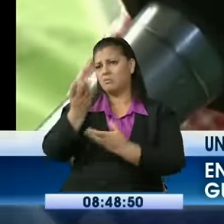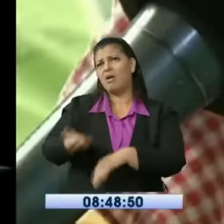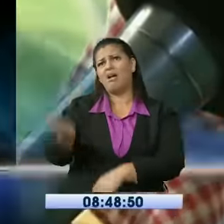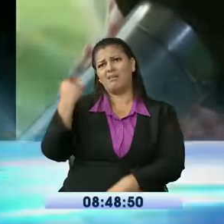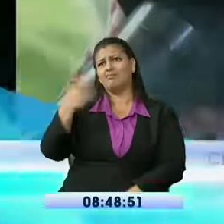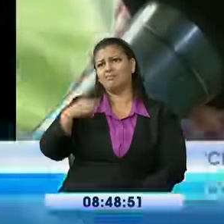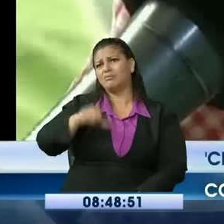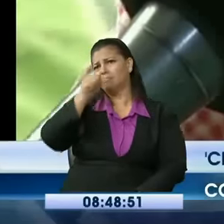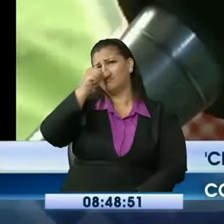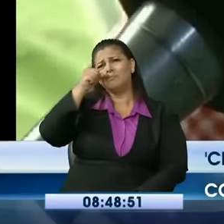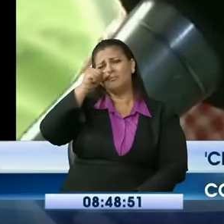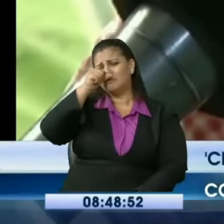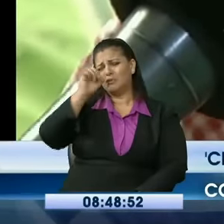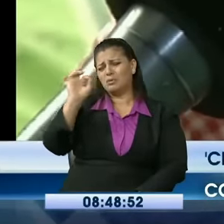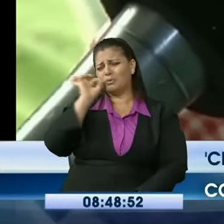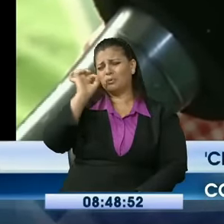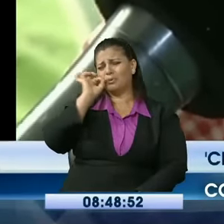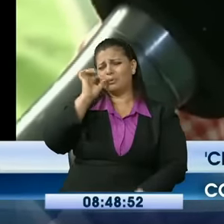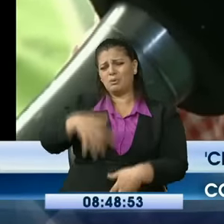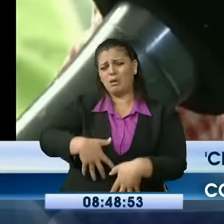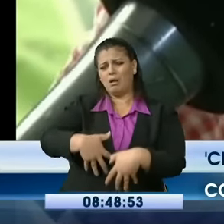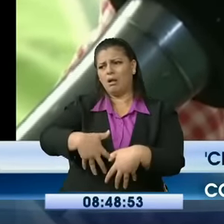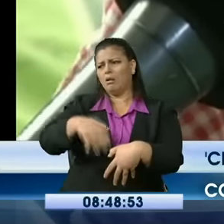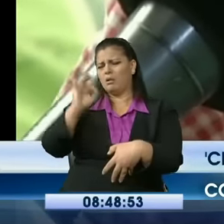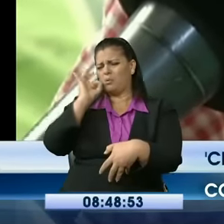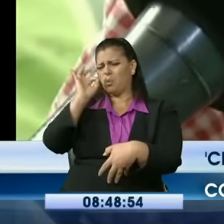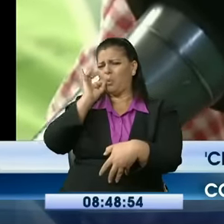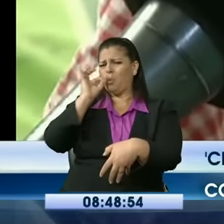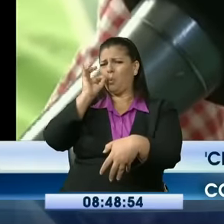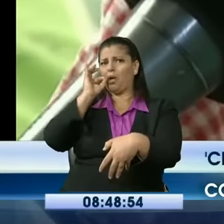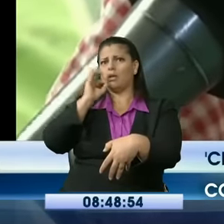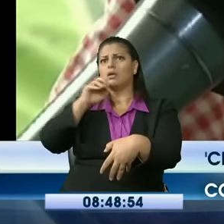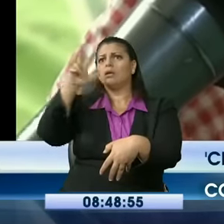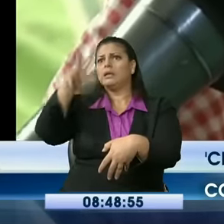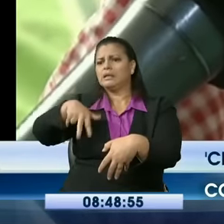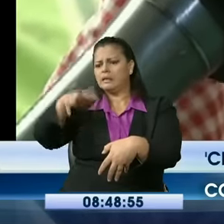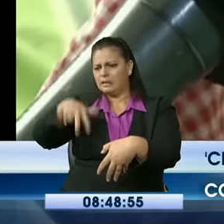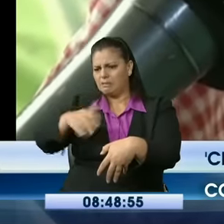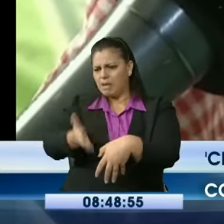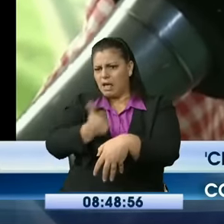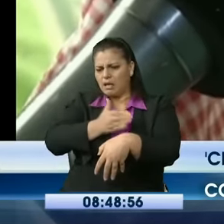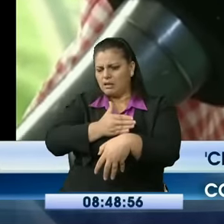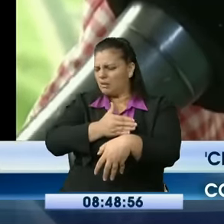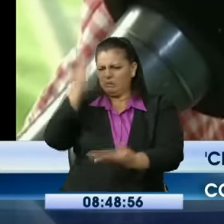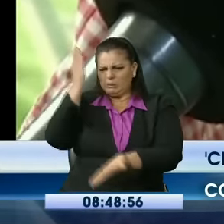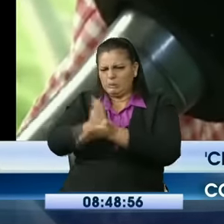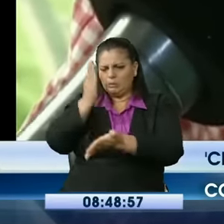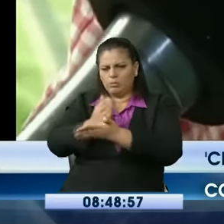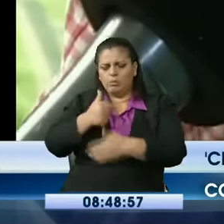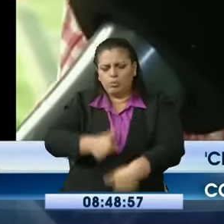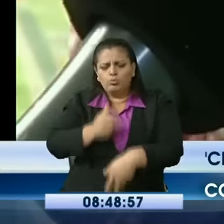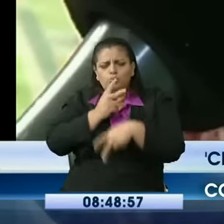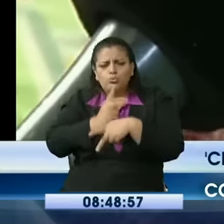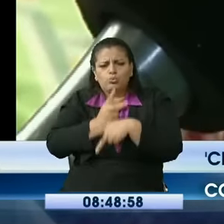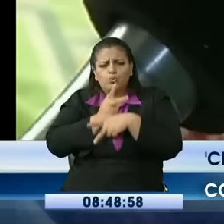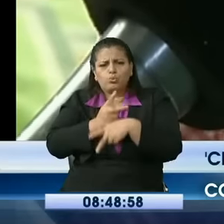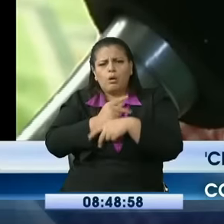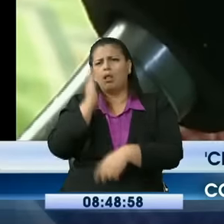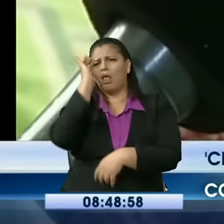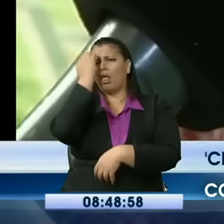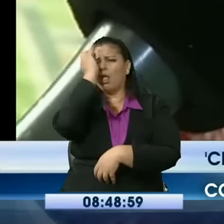afecte en algo a él, pues. Pero ya llevo limpia 3 años. Entonces ya no me siento tan preocupada,